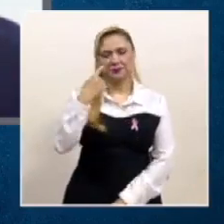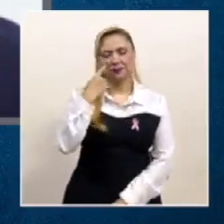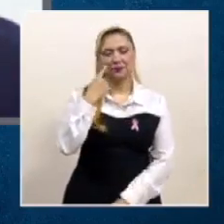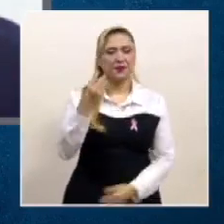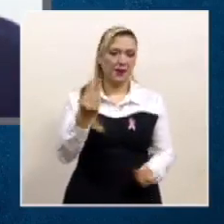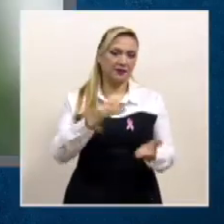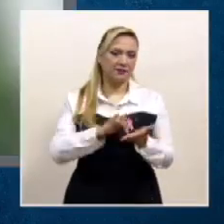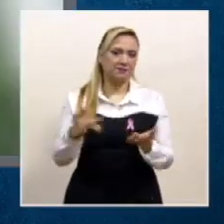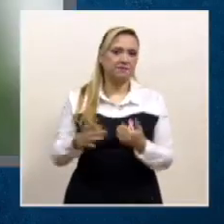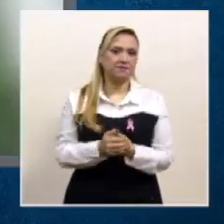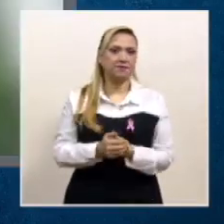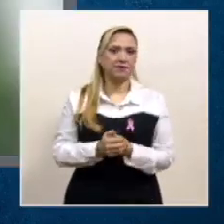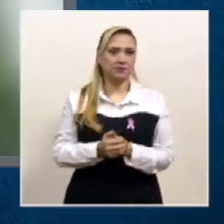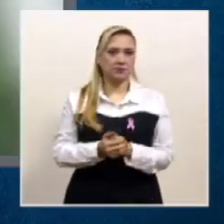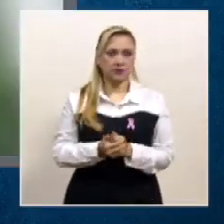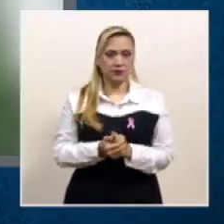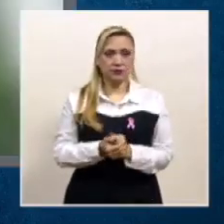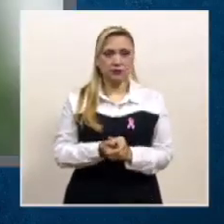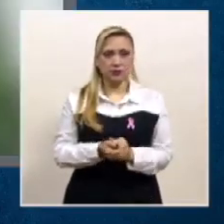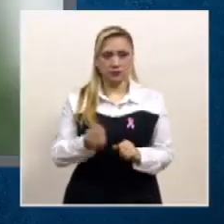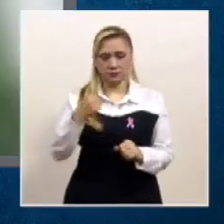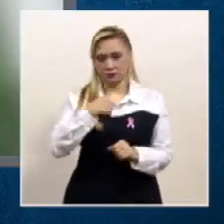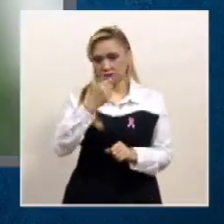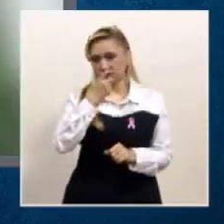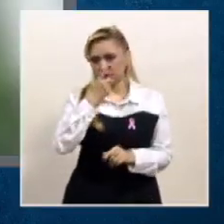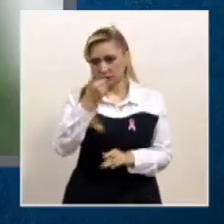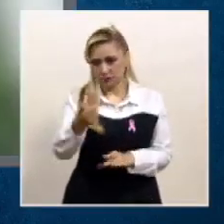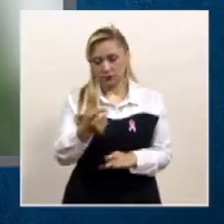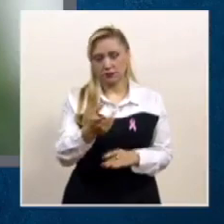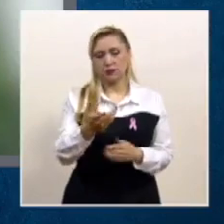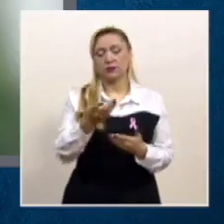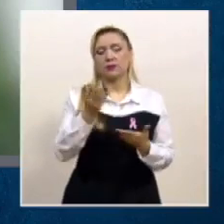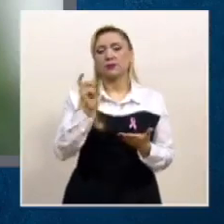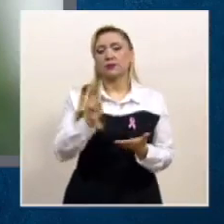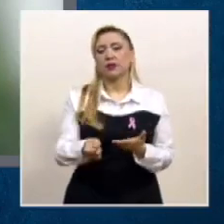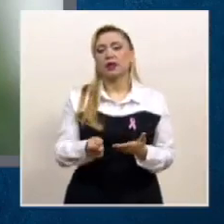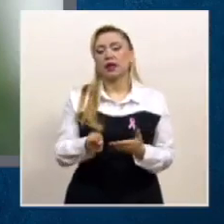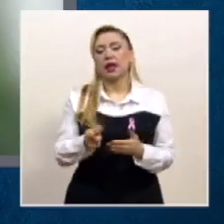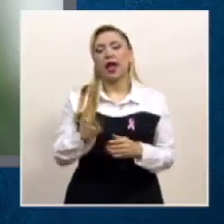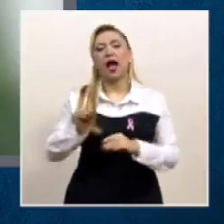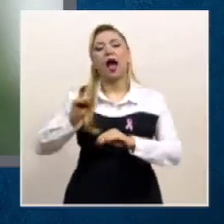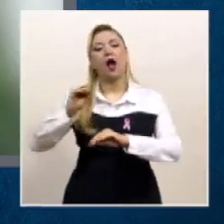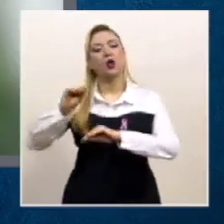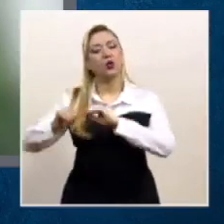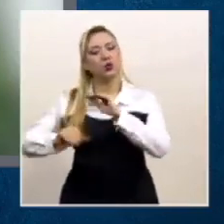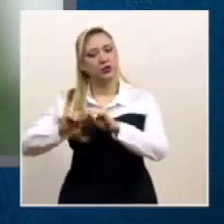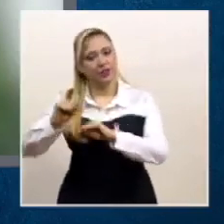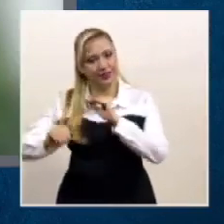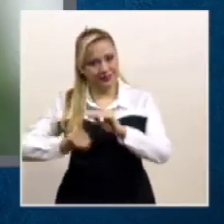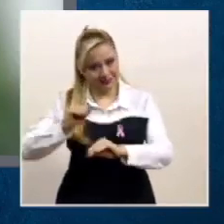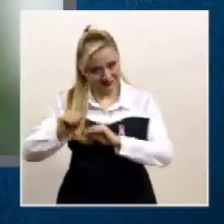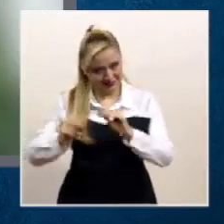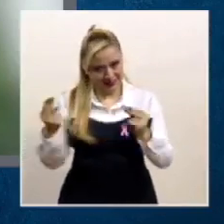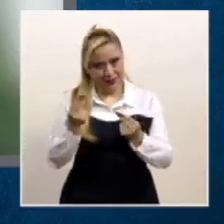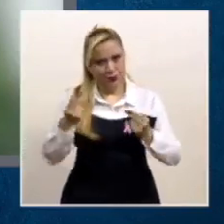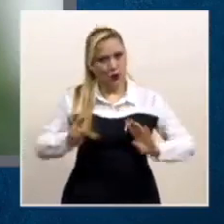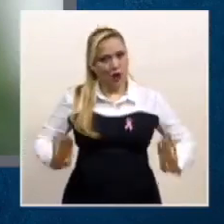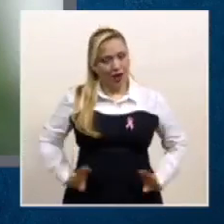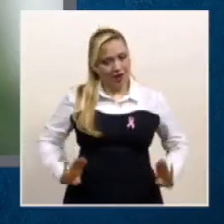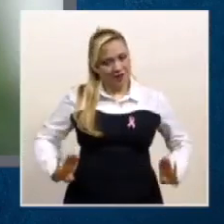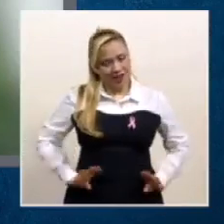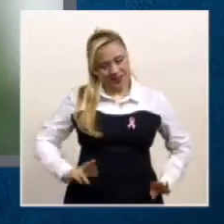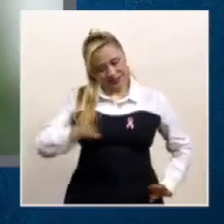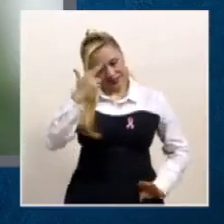muchas gracias. Engarzo el comentario de la distinción entre ajustes razonables y los ajustes de